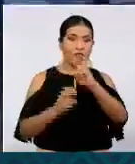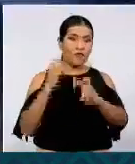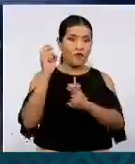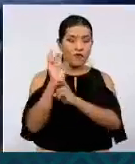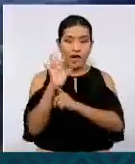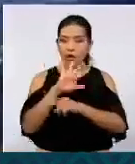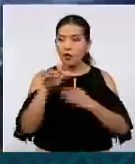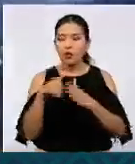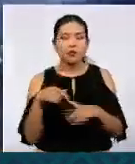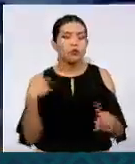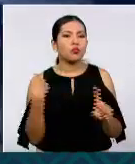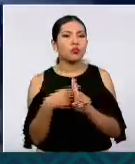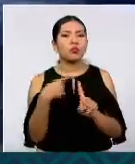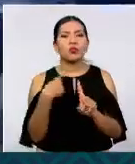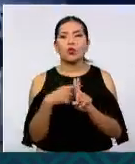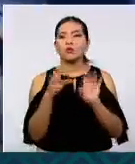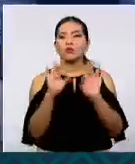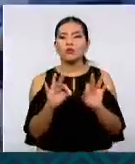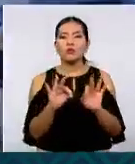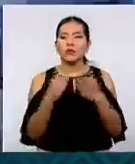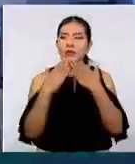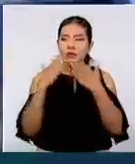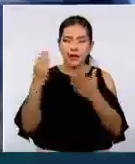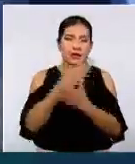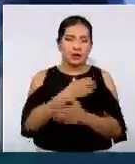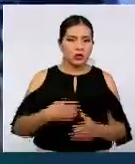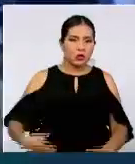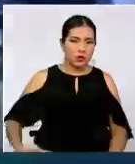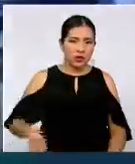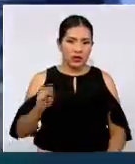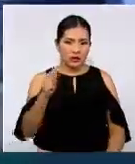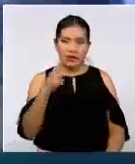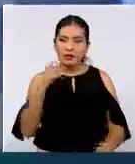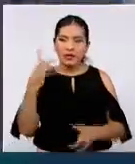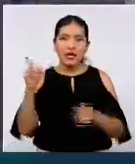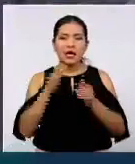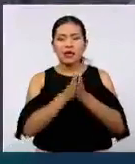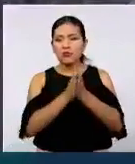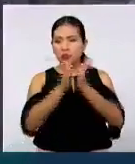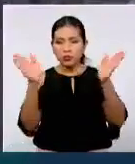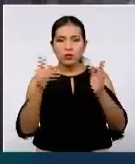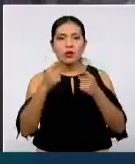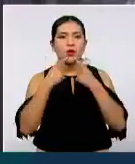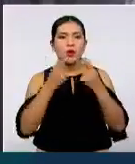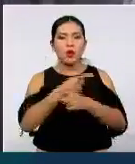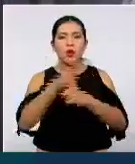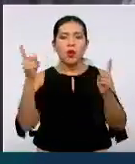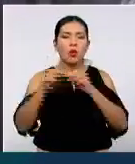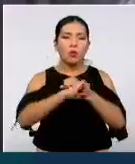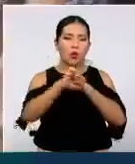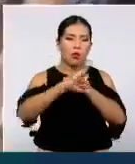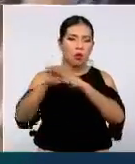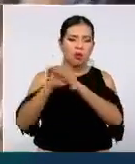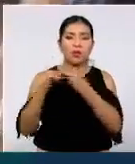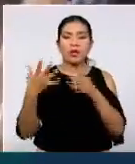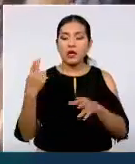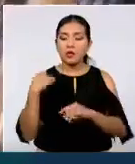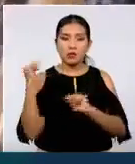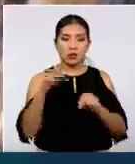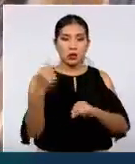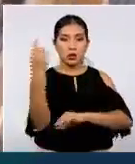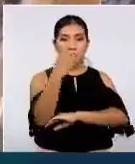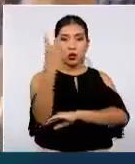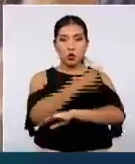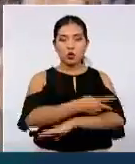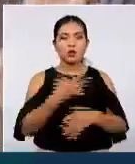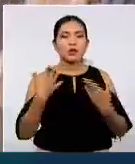salió un éxito, gracias a nuestro gobernador Humberto Sánchez, que dio cobertura a la feria. Está saliendo un éxito, mire que ya en dos días hemos